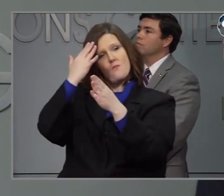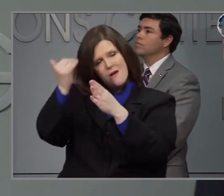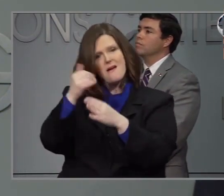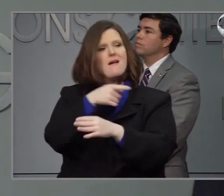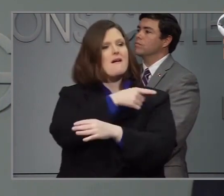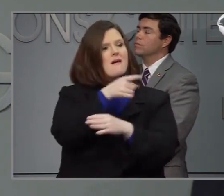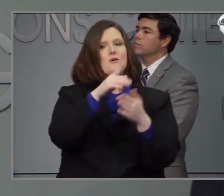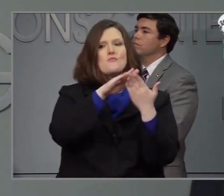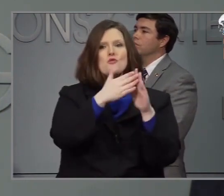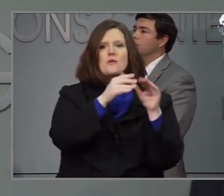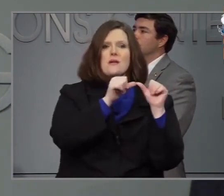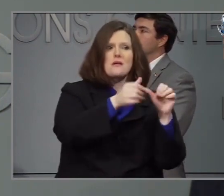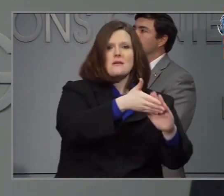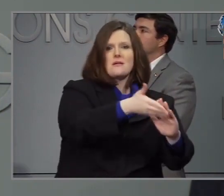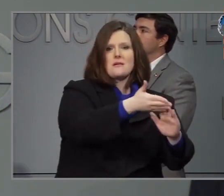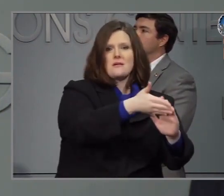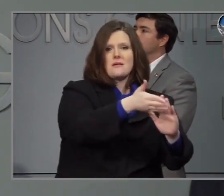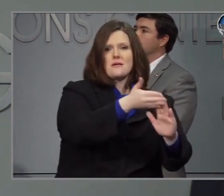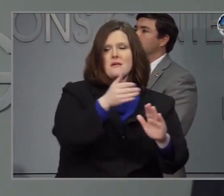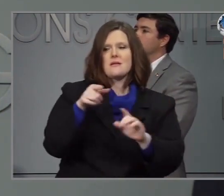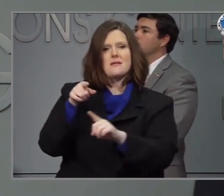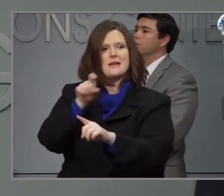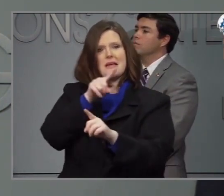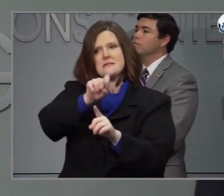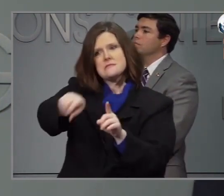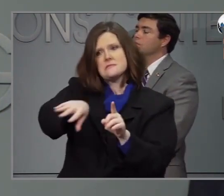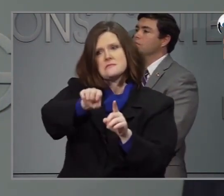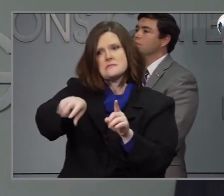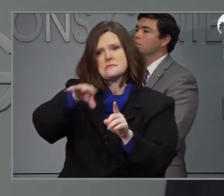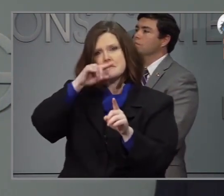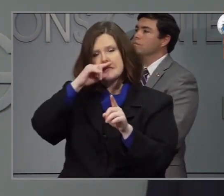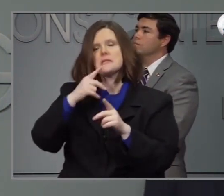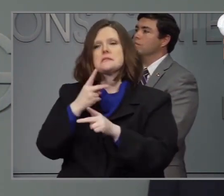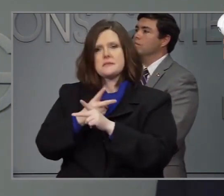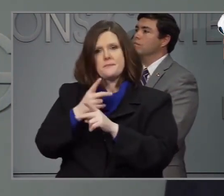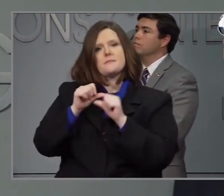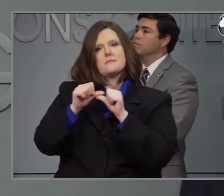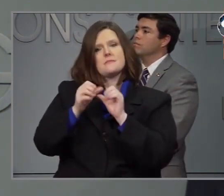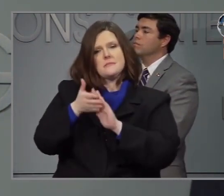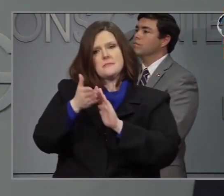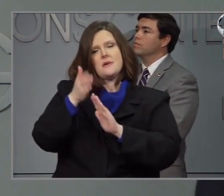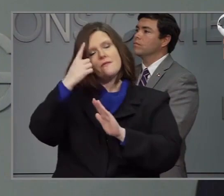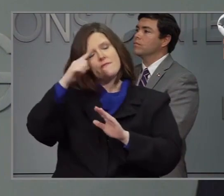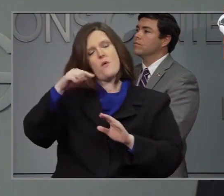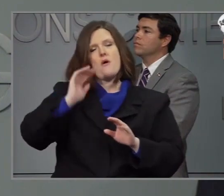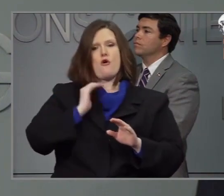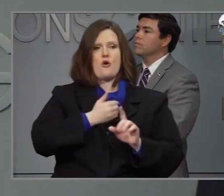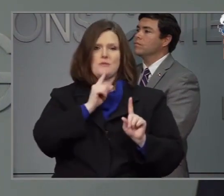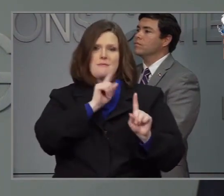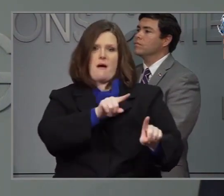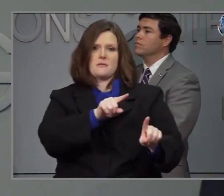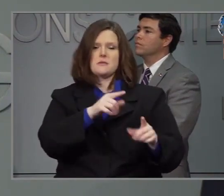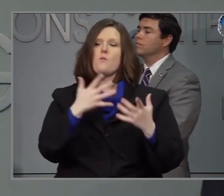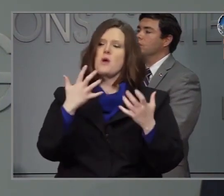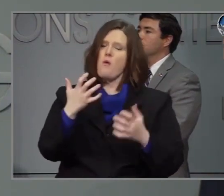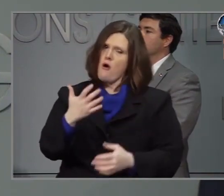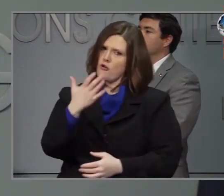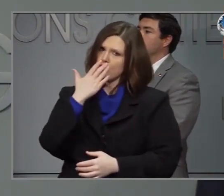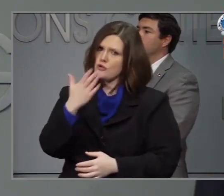estén disponibles para que nuestras comunidades permanezcan seguras y saludables en respuesta al cob y 19